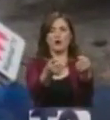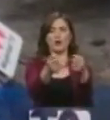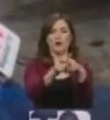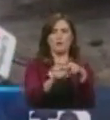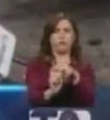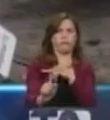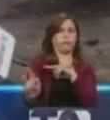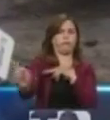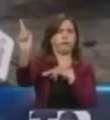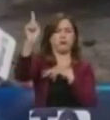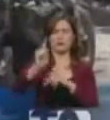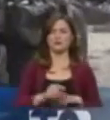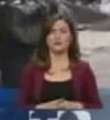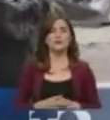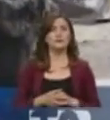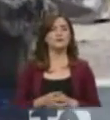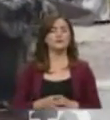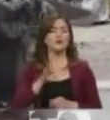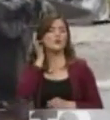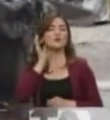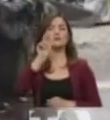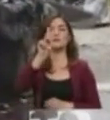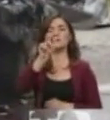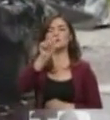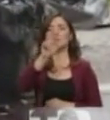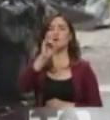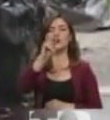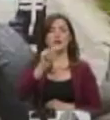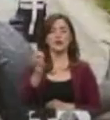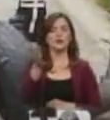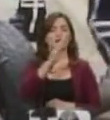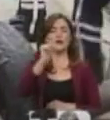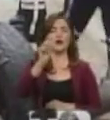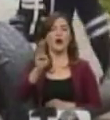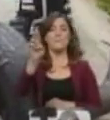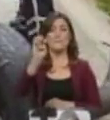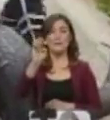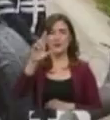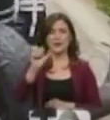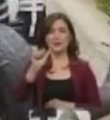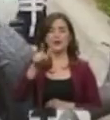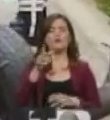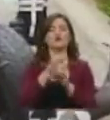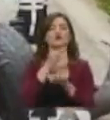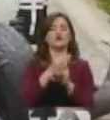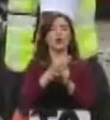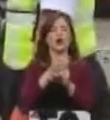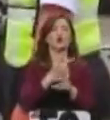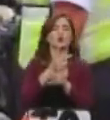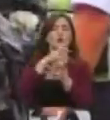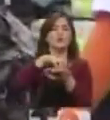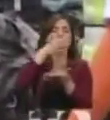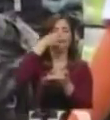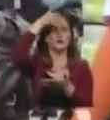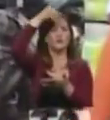abandonado el lugar del accidente. Karina Cabrera, funcionaria del GAD parroquial de Vallehermoso, falleció instantáneamente. Su cuerpo